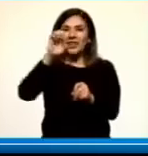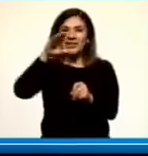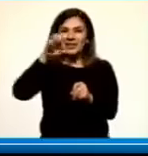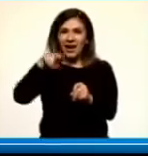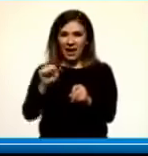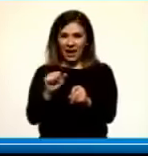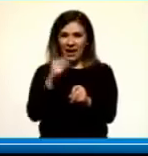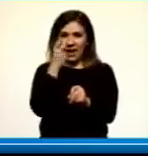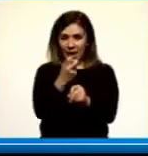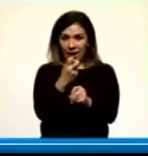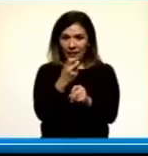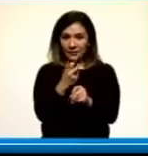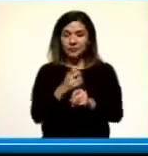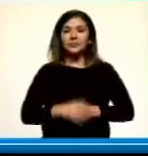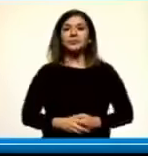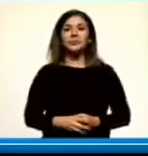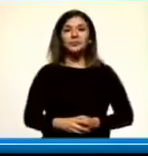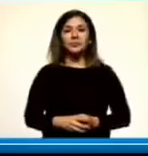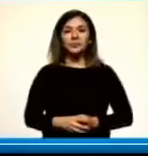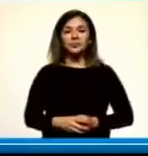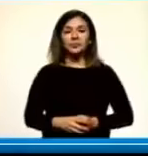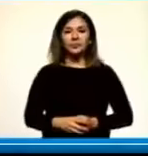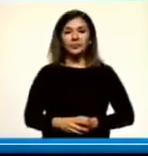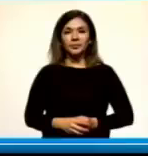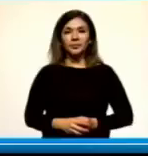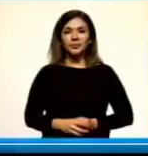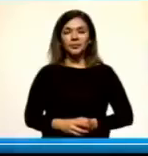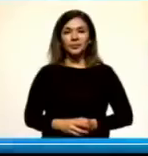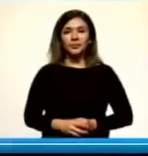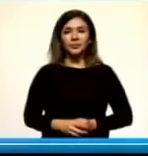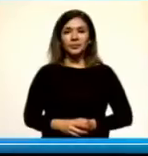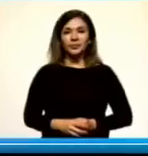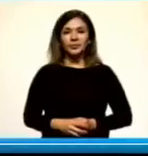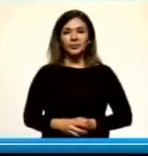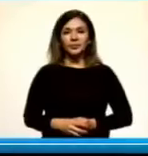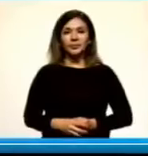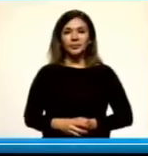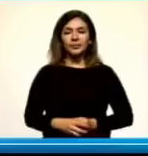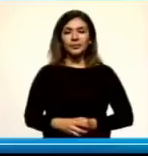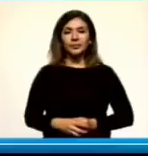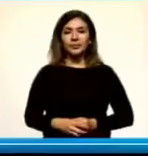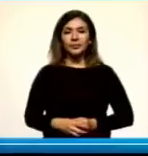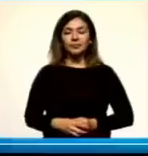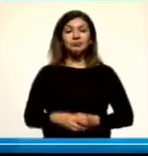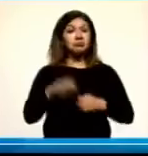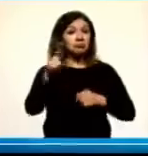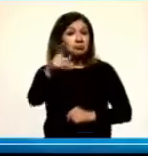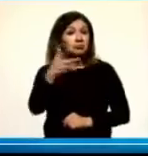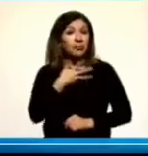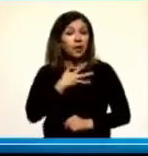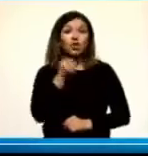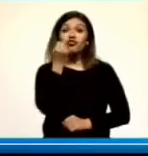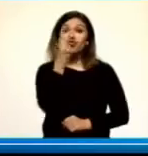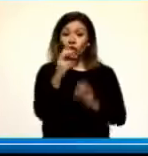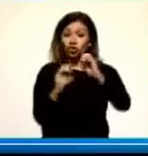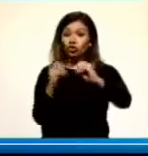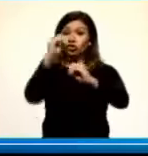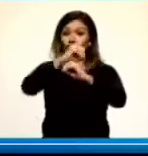Esto nos indica que 10 unidades es igual a una decena. Si tengo 2